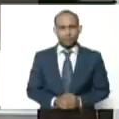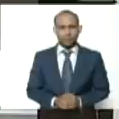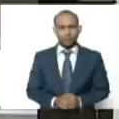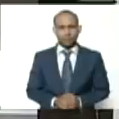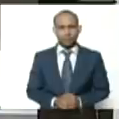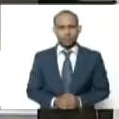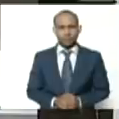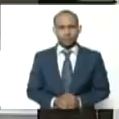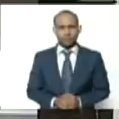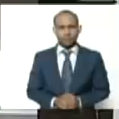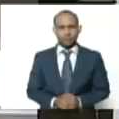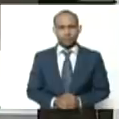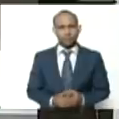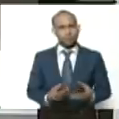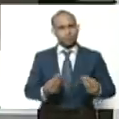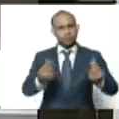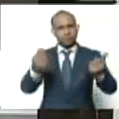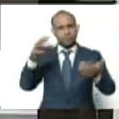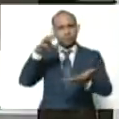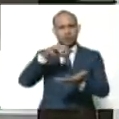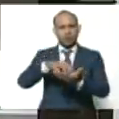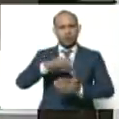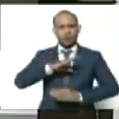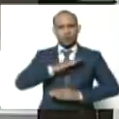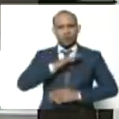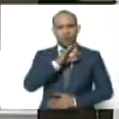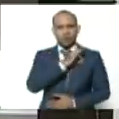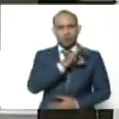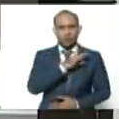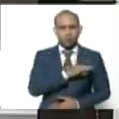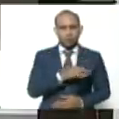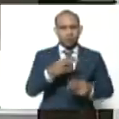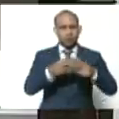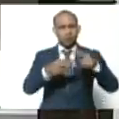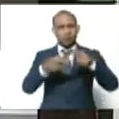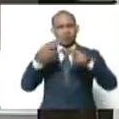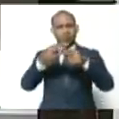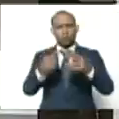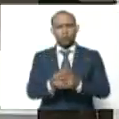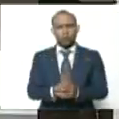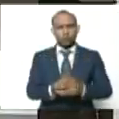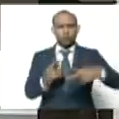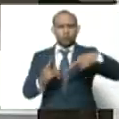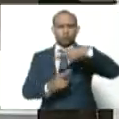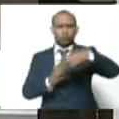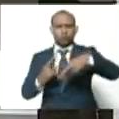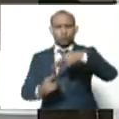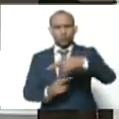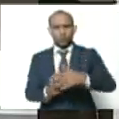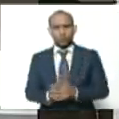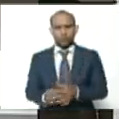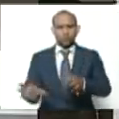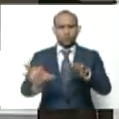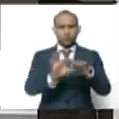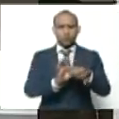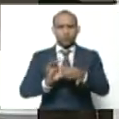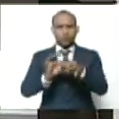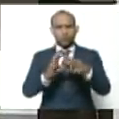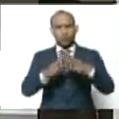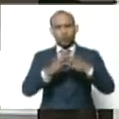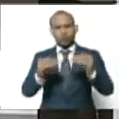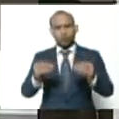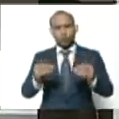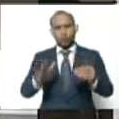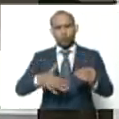para la recuperación del estado de bienestar social construido en revolución. Unir a todo el que pueda